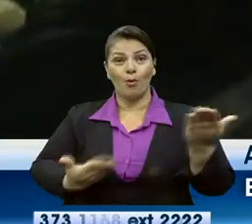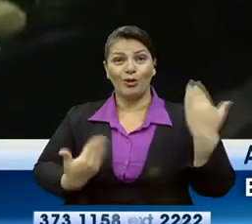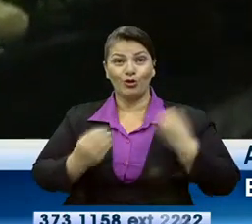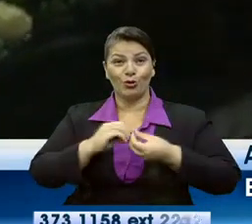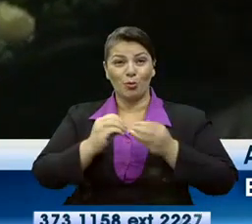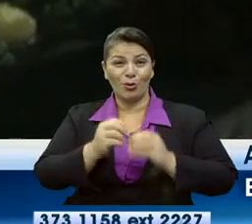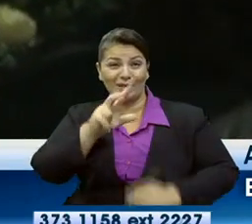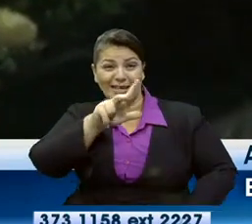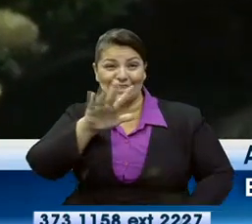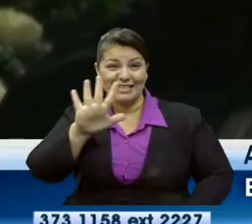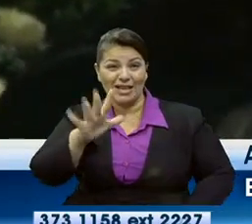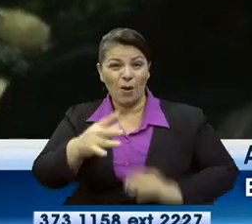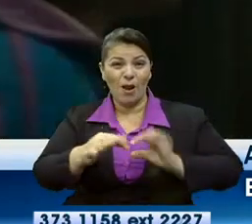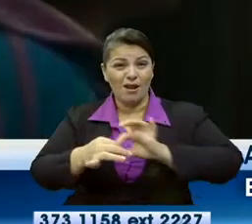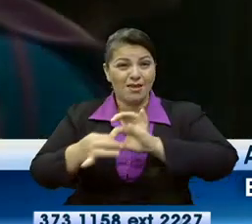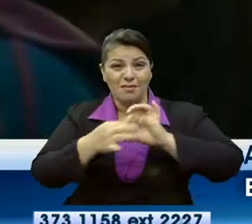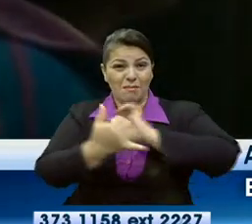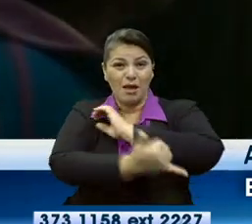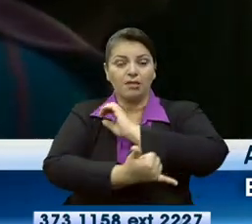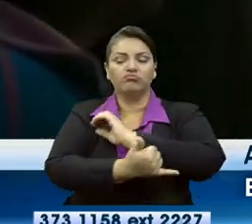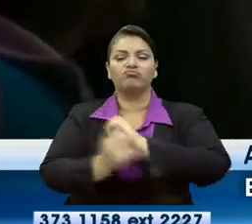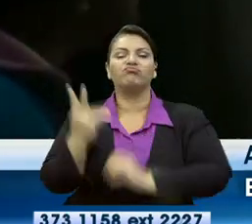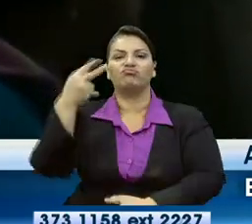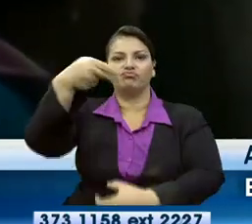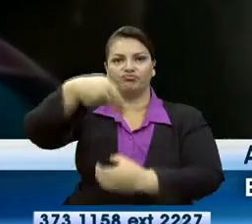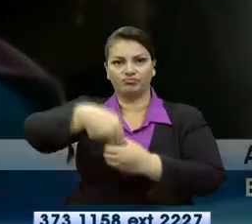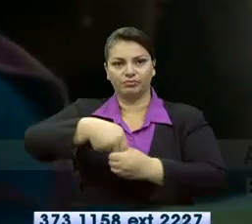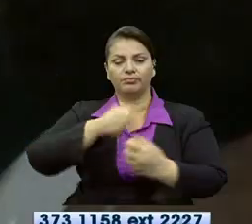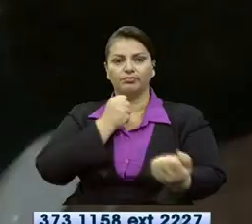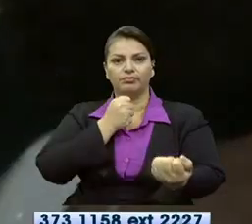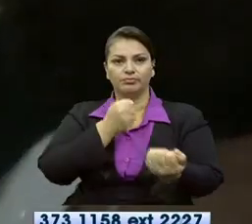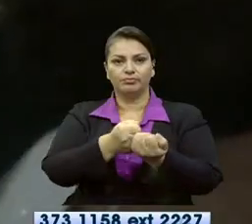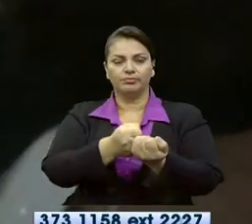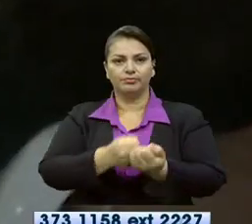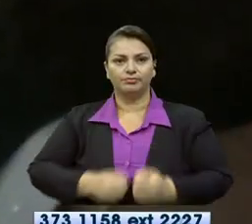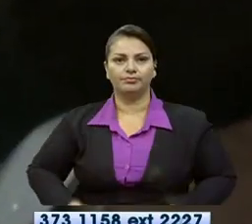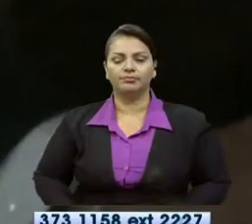orfandad. En Chimborazo informó Darwin Altamirano.